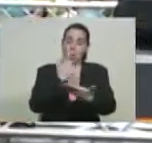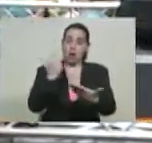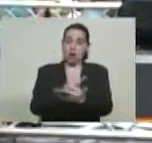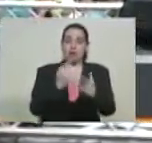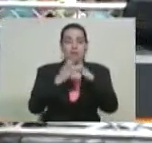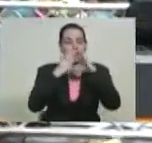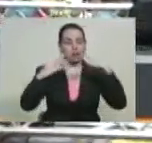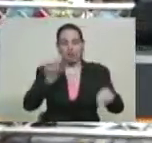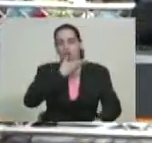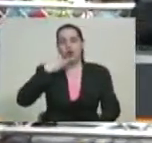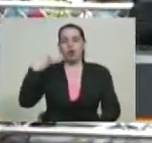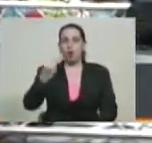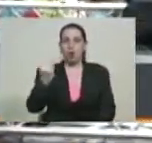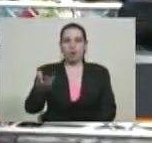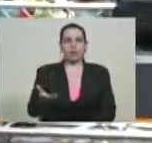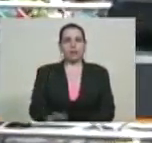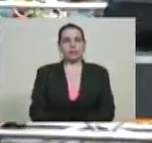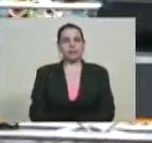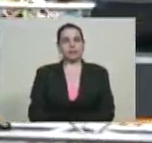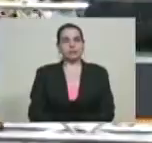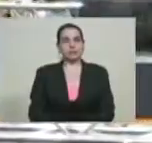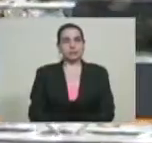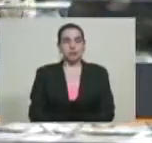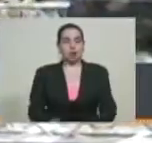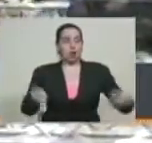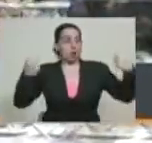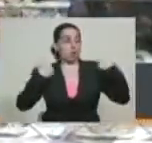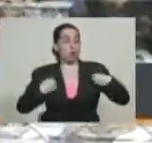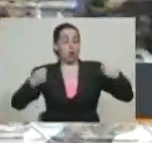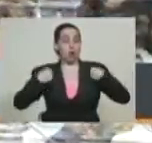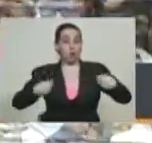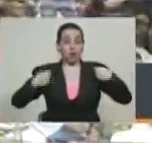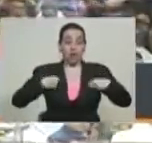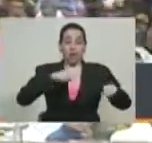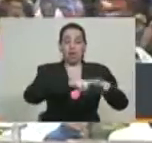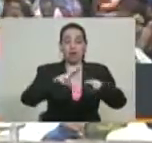nuestros muchachos, en los morrales tricolores,